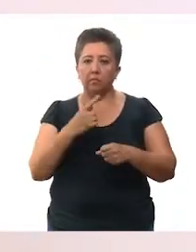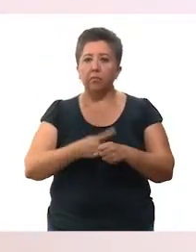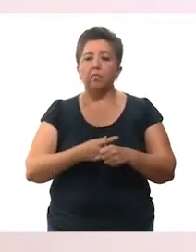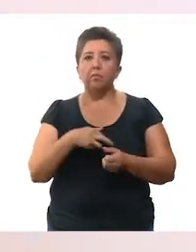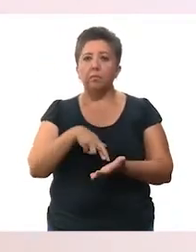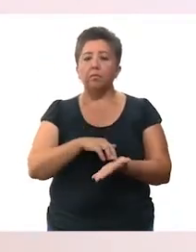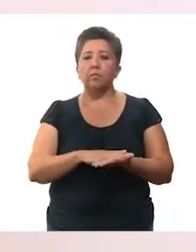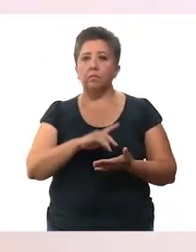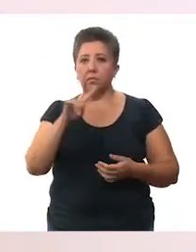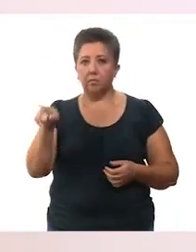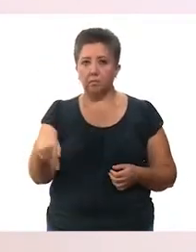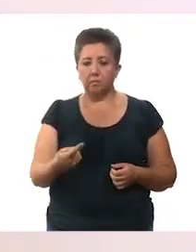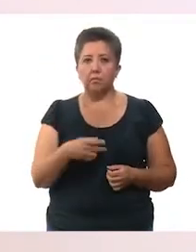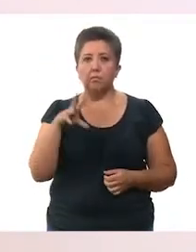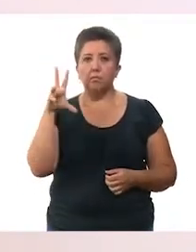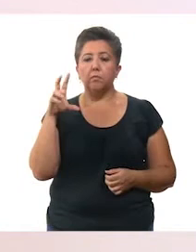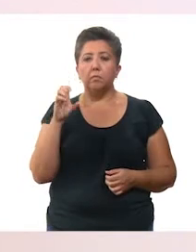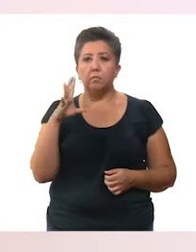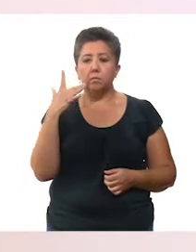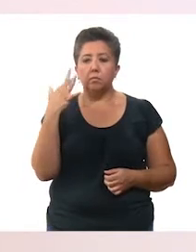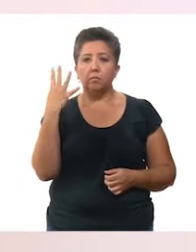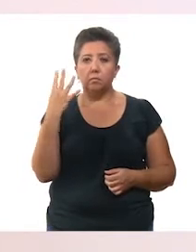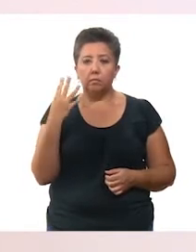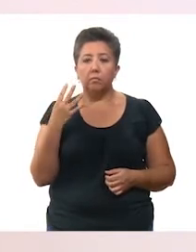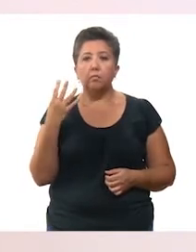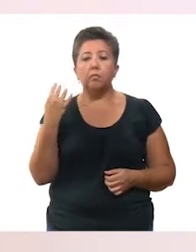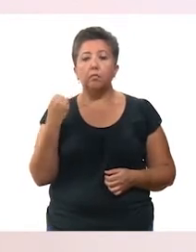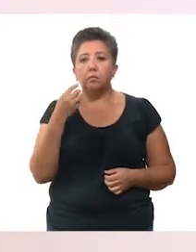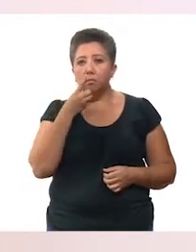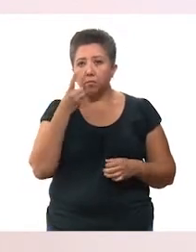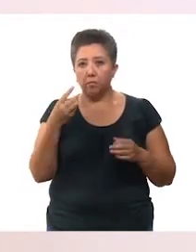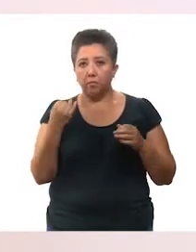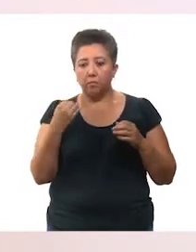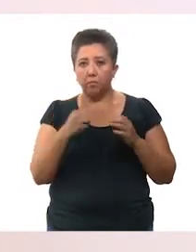de contagios registrados, que es